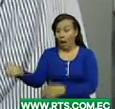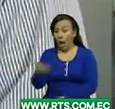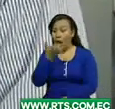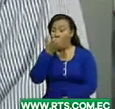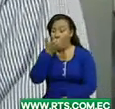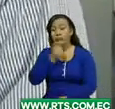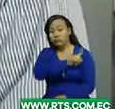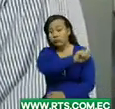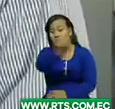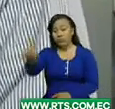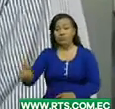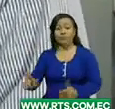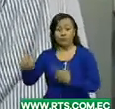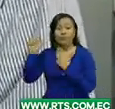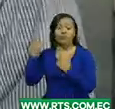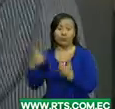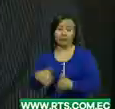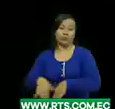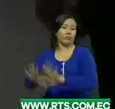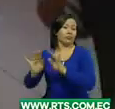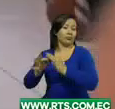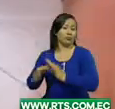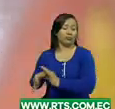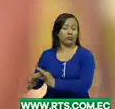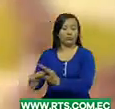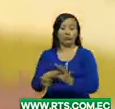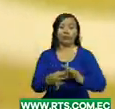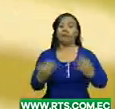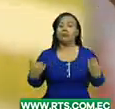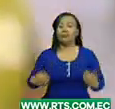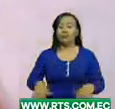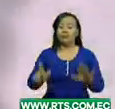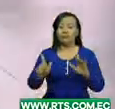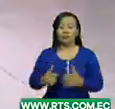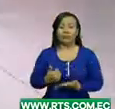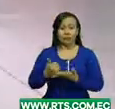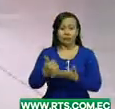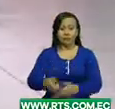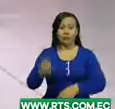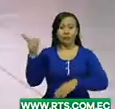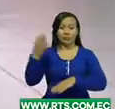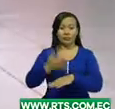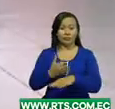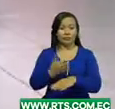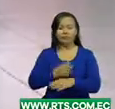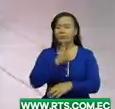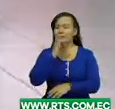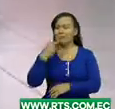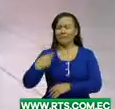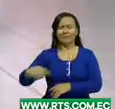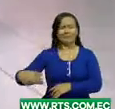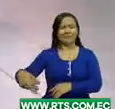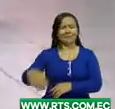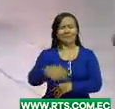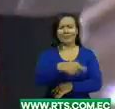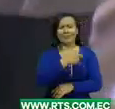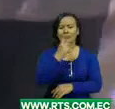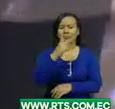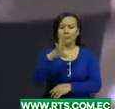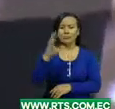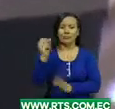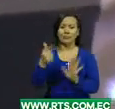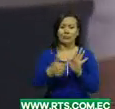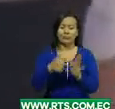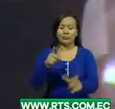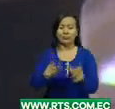prestar colaboración en caso de cualquier incidente. En la terminal terrestre de Guayaquil transitan diariamente 150.000 personas.